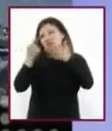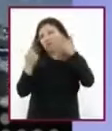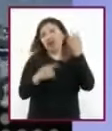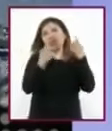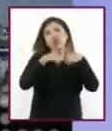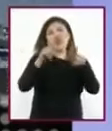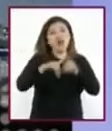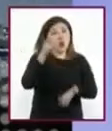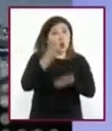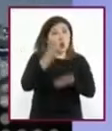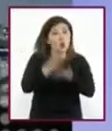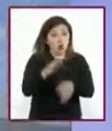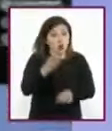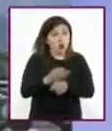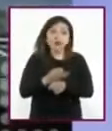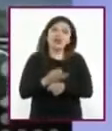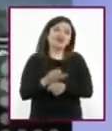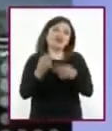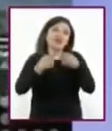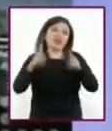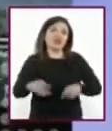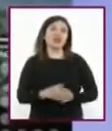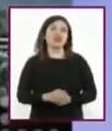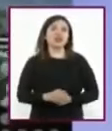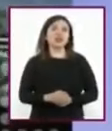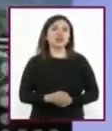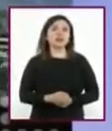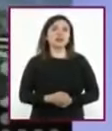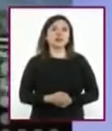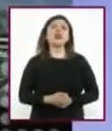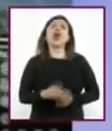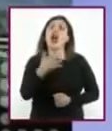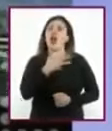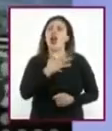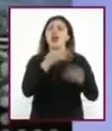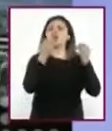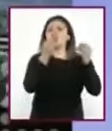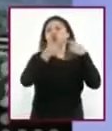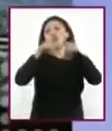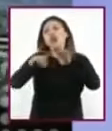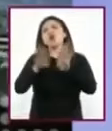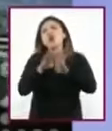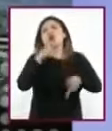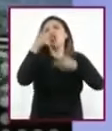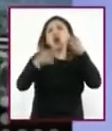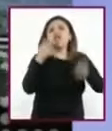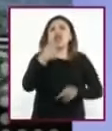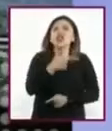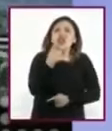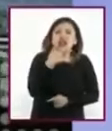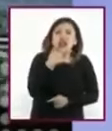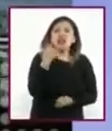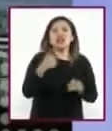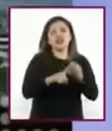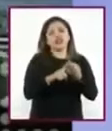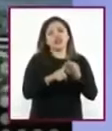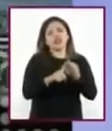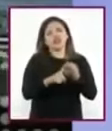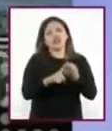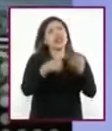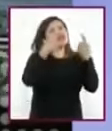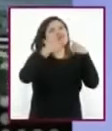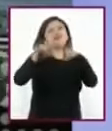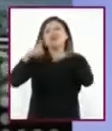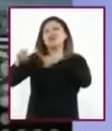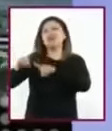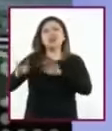más está el que ahorita hablamos. Pues sí, existen varias formas de hablar, el inglés, o sea, son